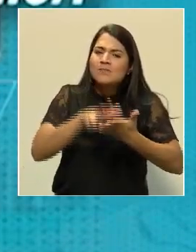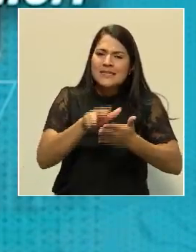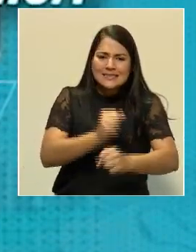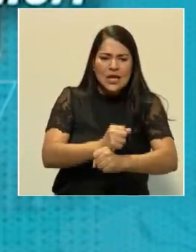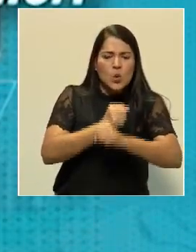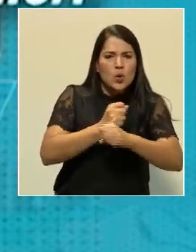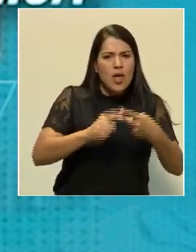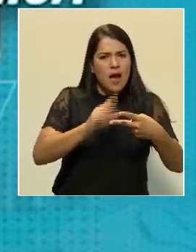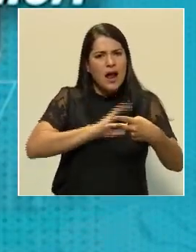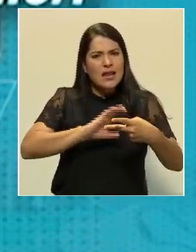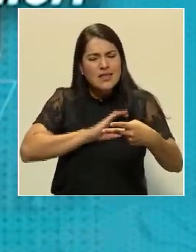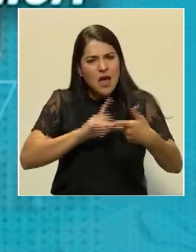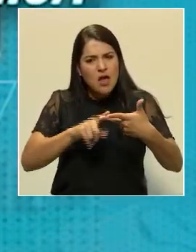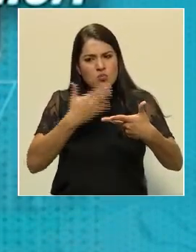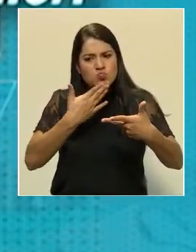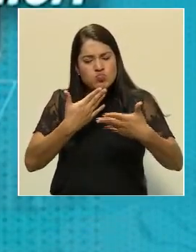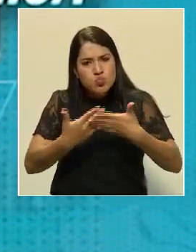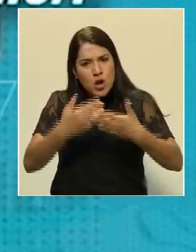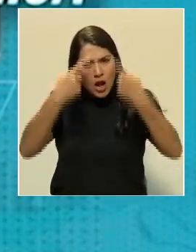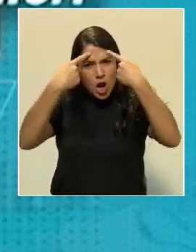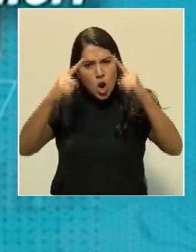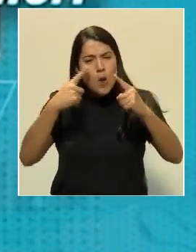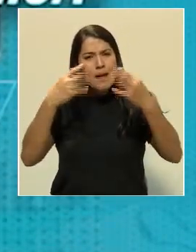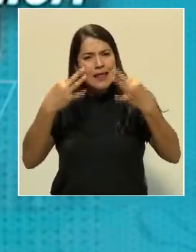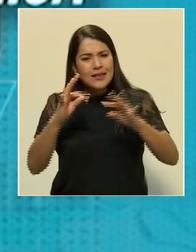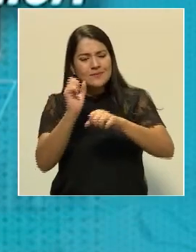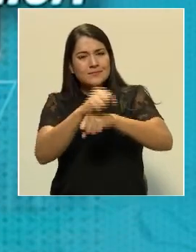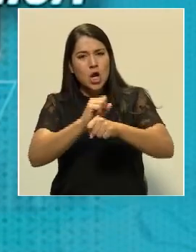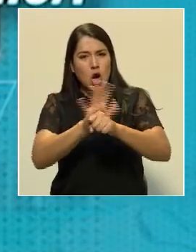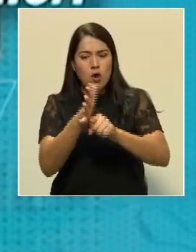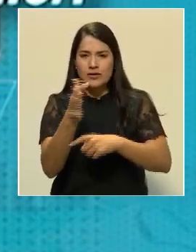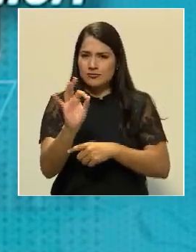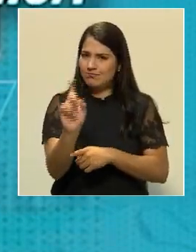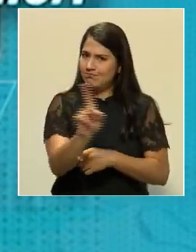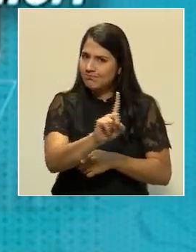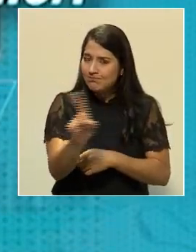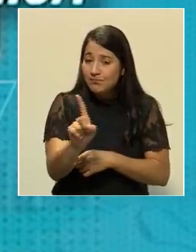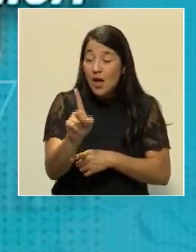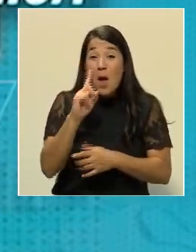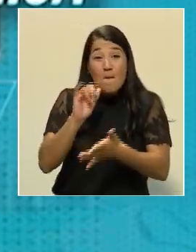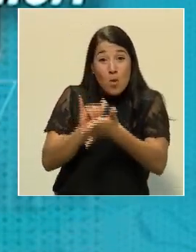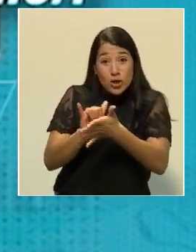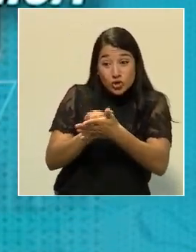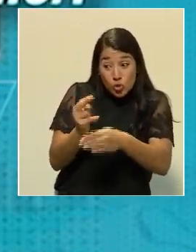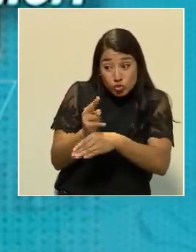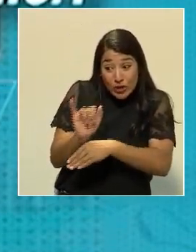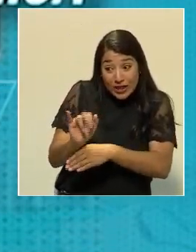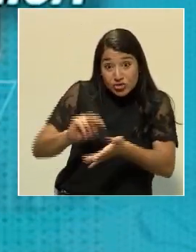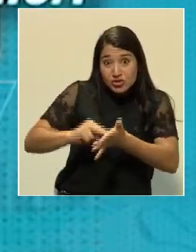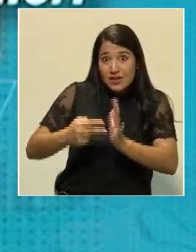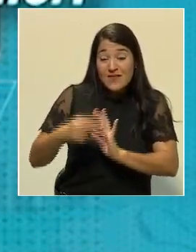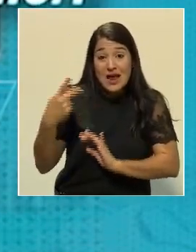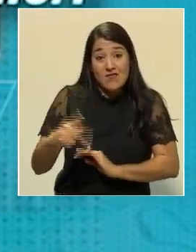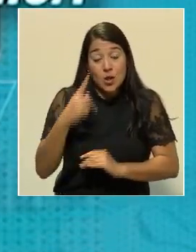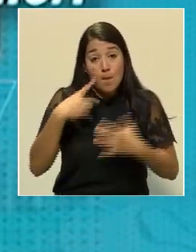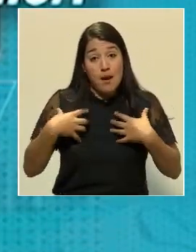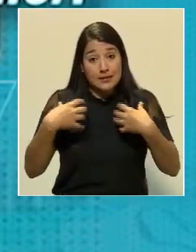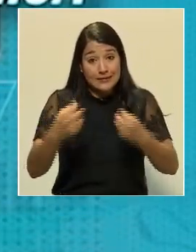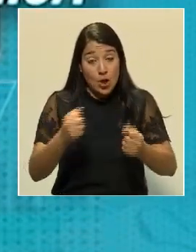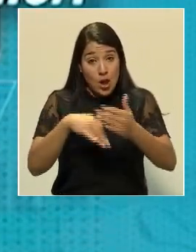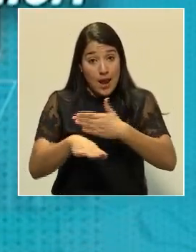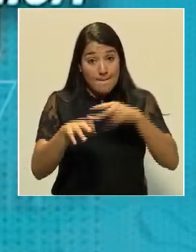y eficacia para tratar o curar el COVID-19, por lo que su uso pone en grave riesgo la salud de la